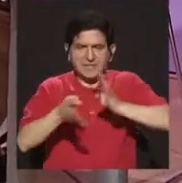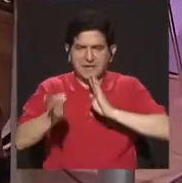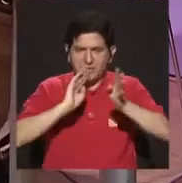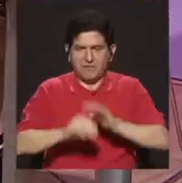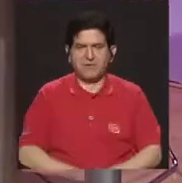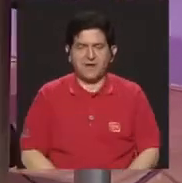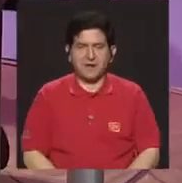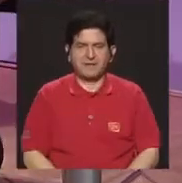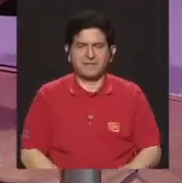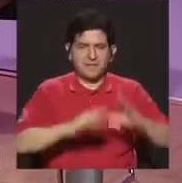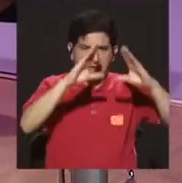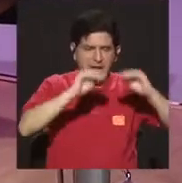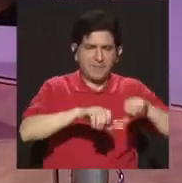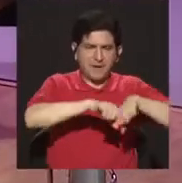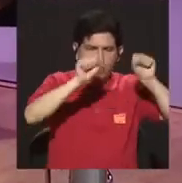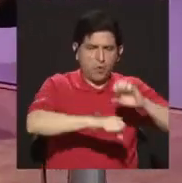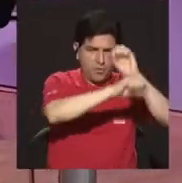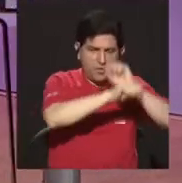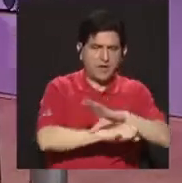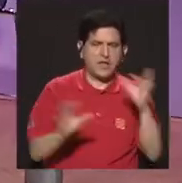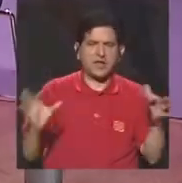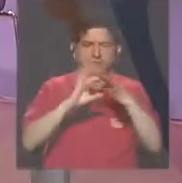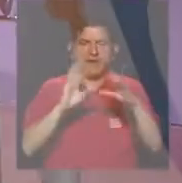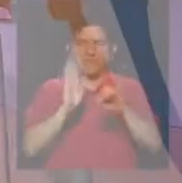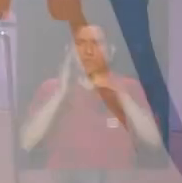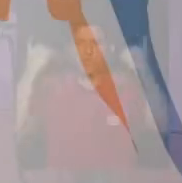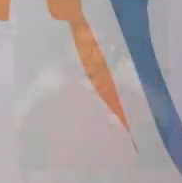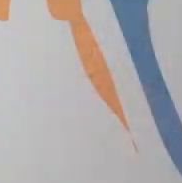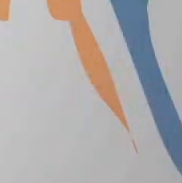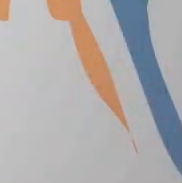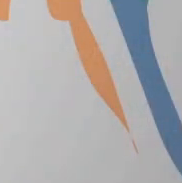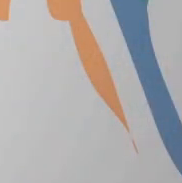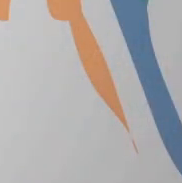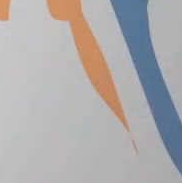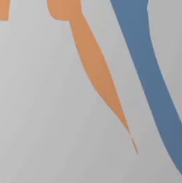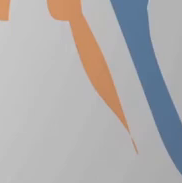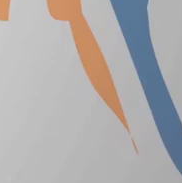sobre el apagón analógico y su relación con los derechos humanos